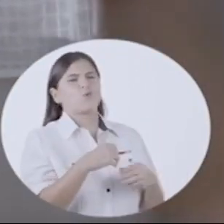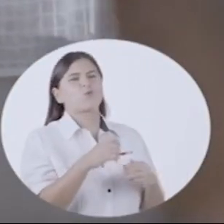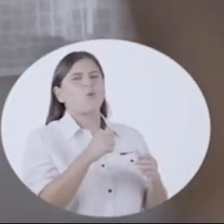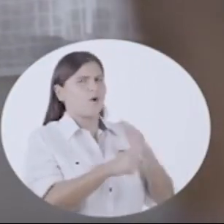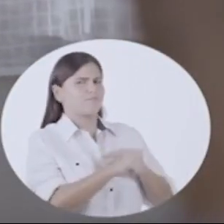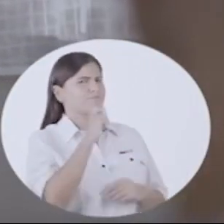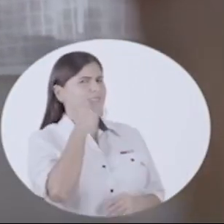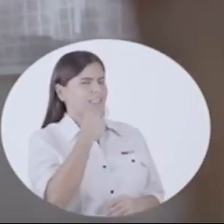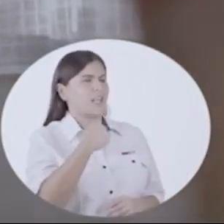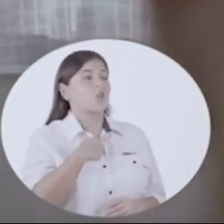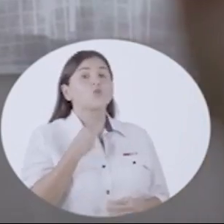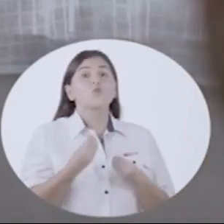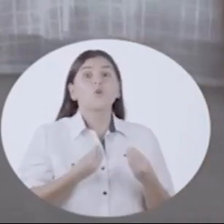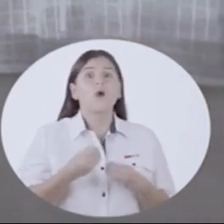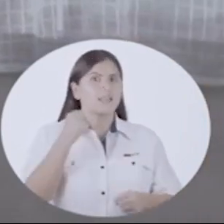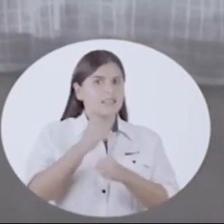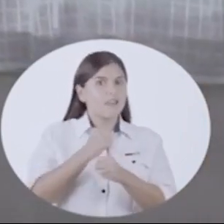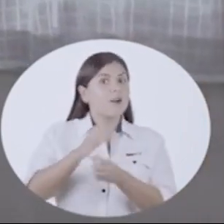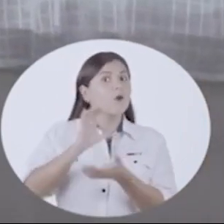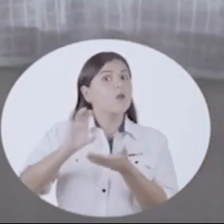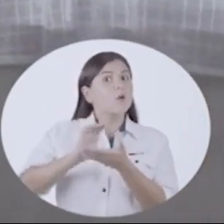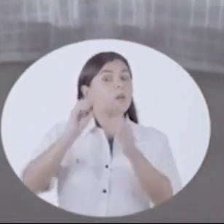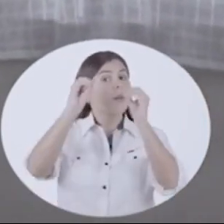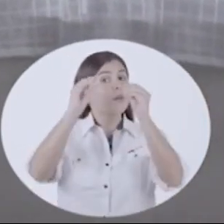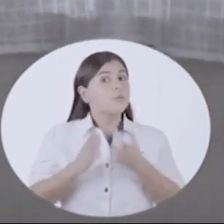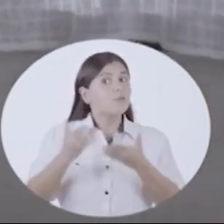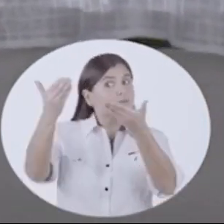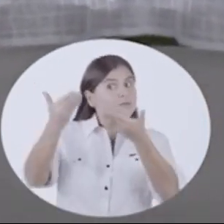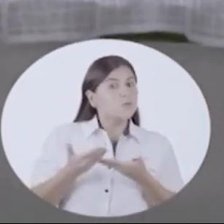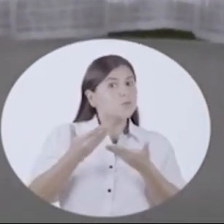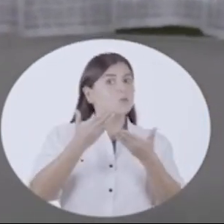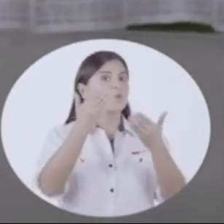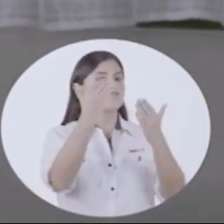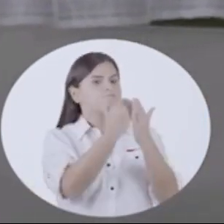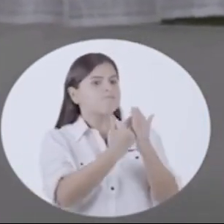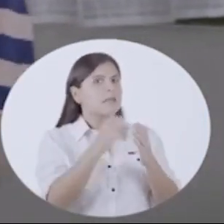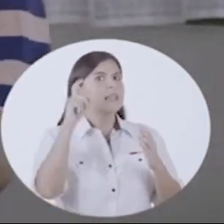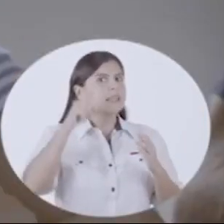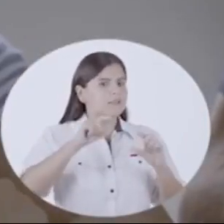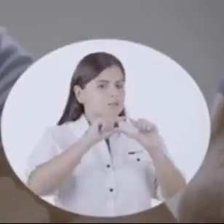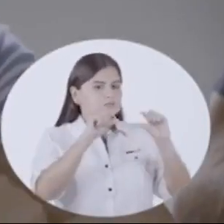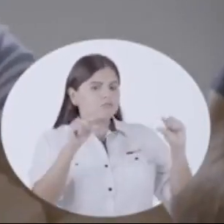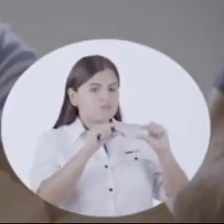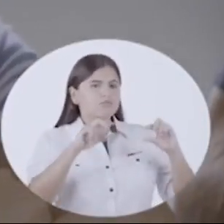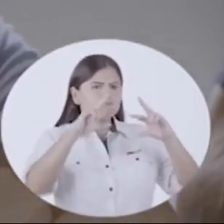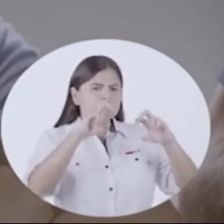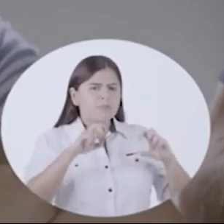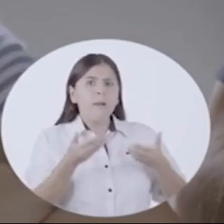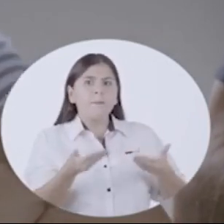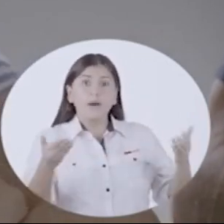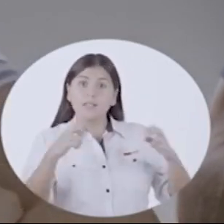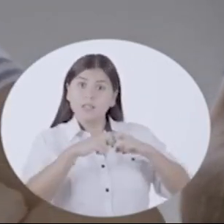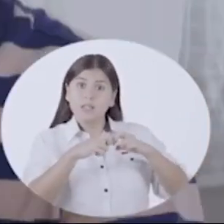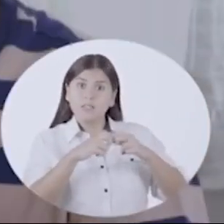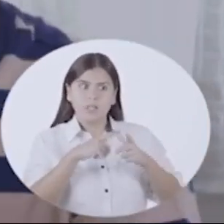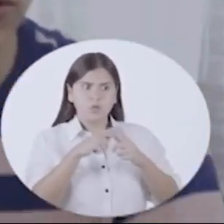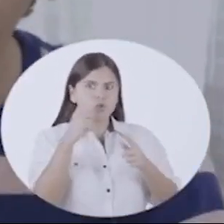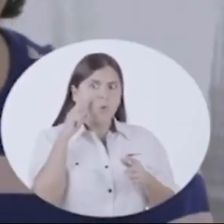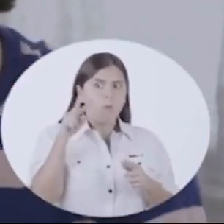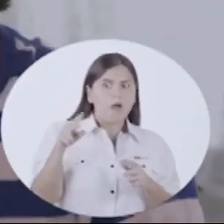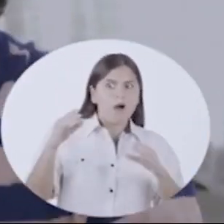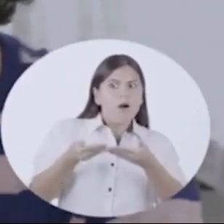en la mañana en el Caribe y la zona norte y por la tarde concentrándose principalmente en la vertiente del Pacífico y